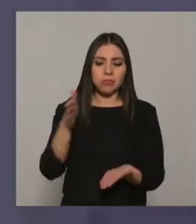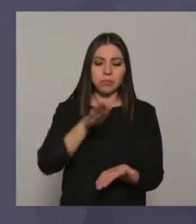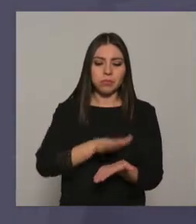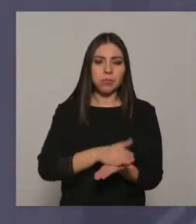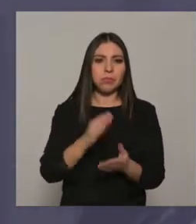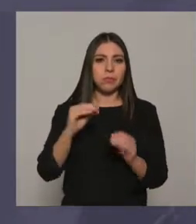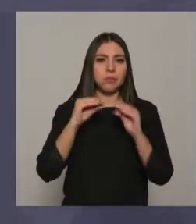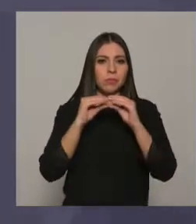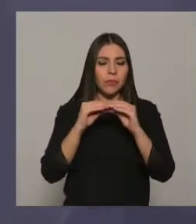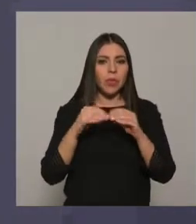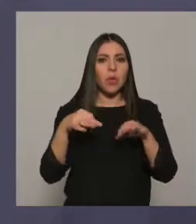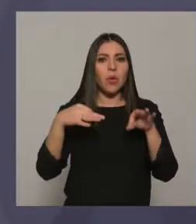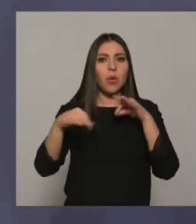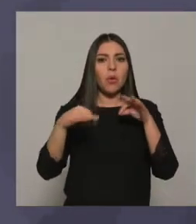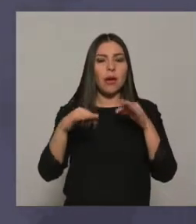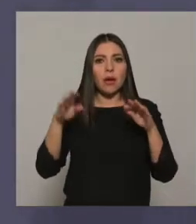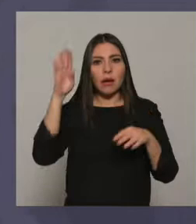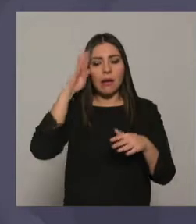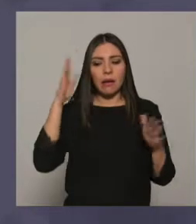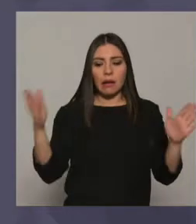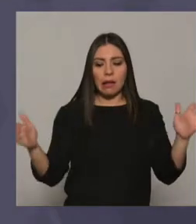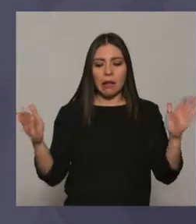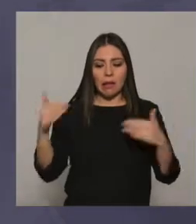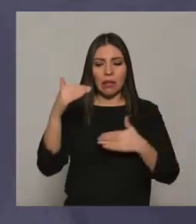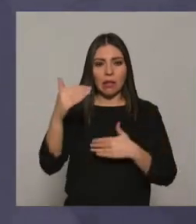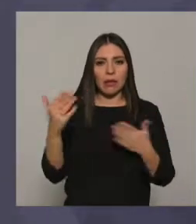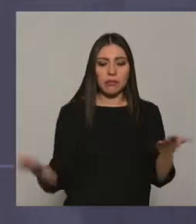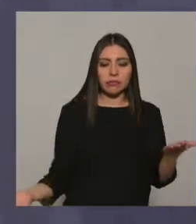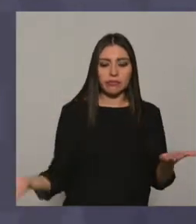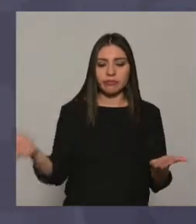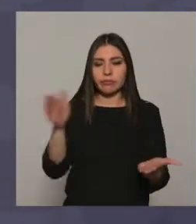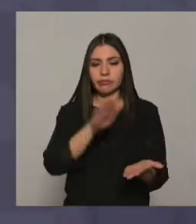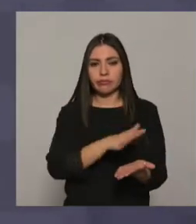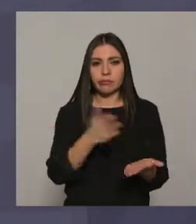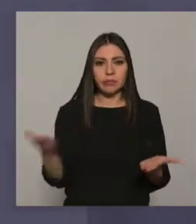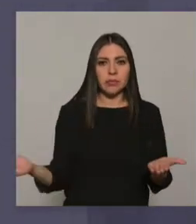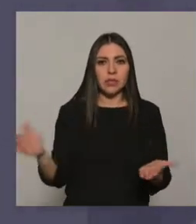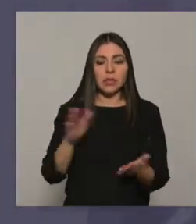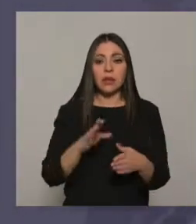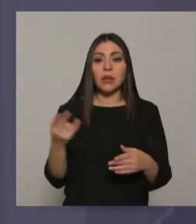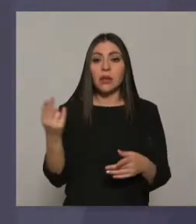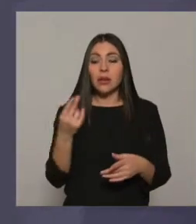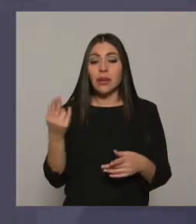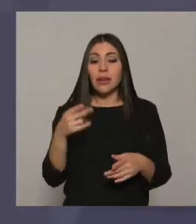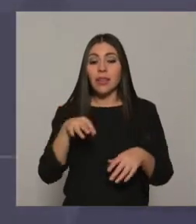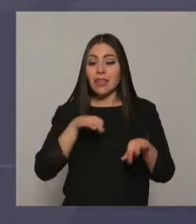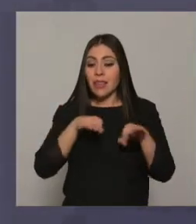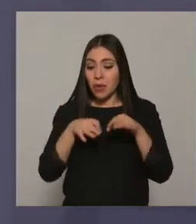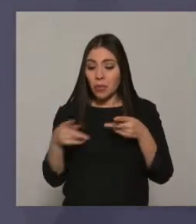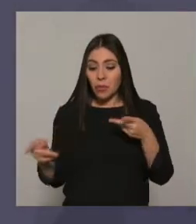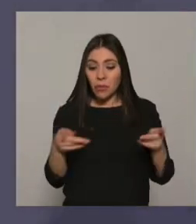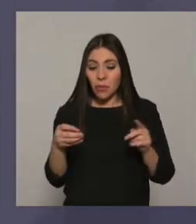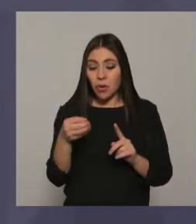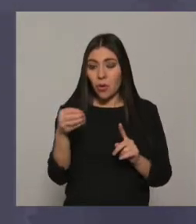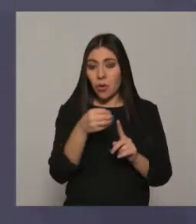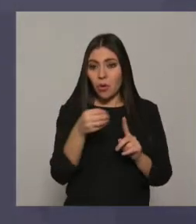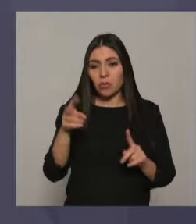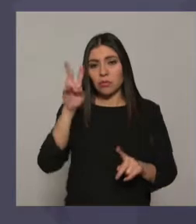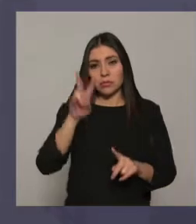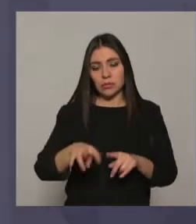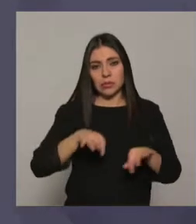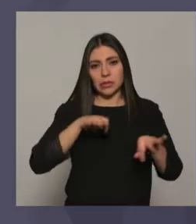entonces pues es toda una labor en la organización de todo eso. Entonces están esperando a que ya concluya